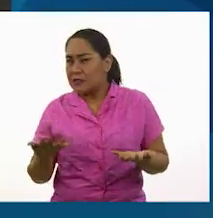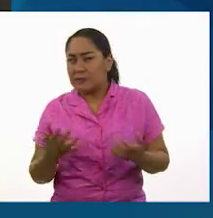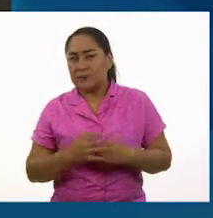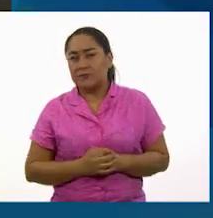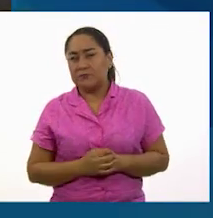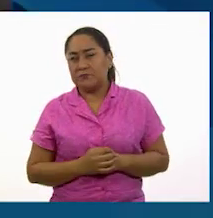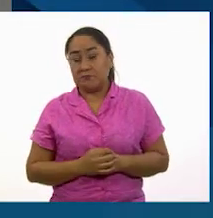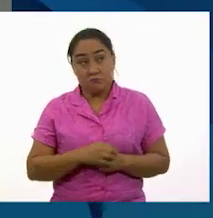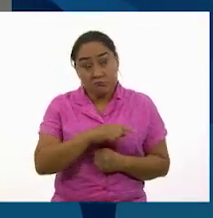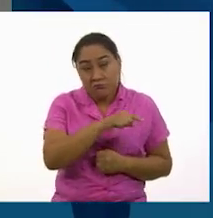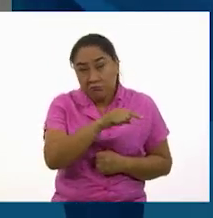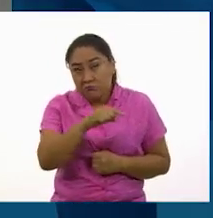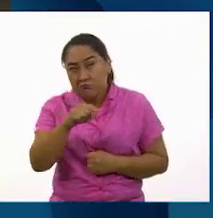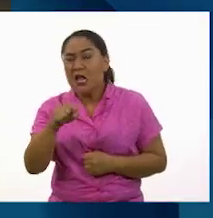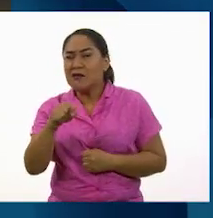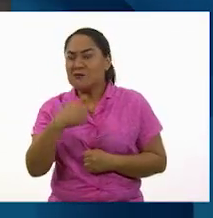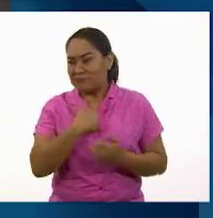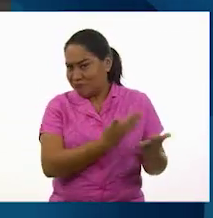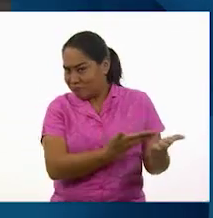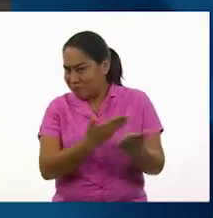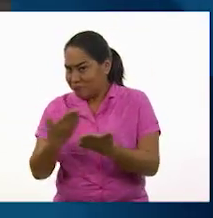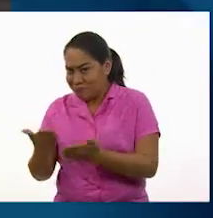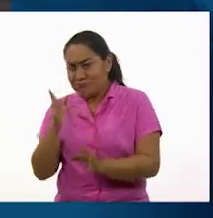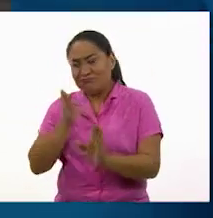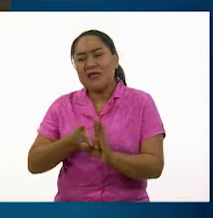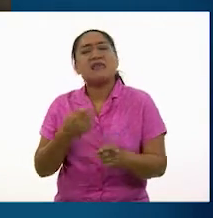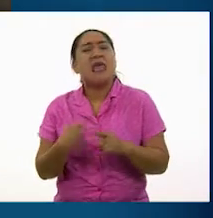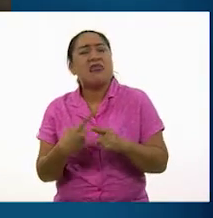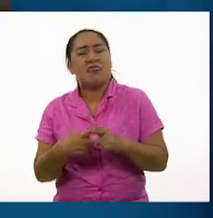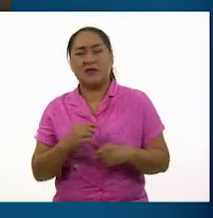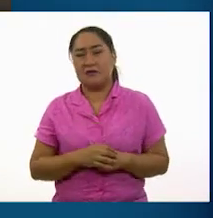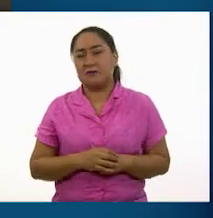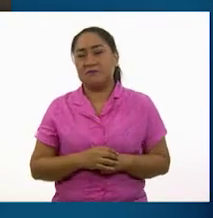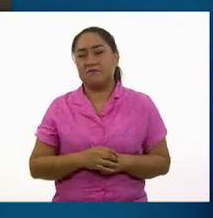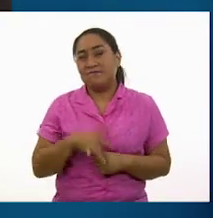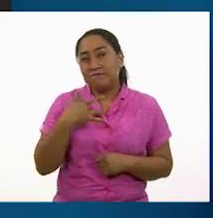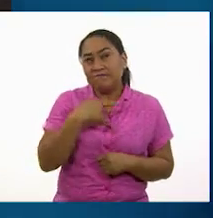¿A quién le ofrecerías hospedaje? ¿A quién no?